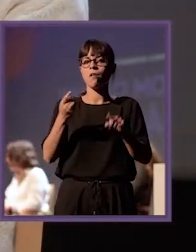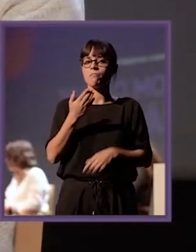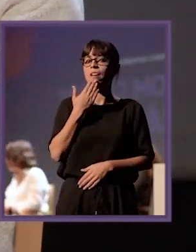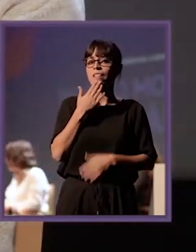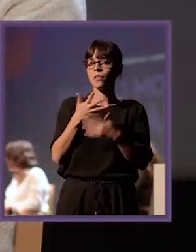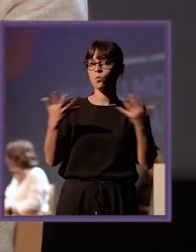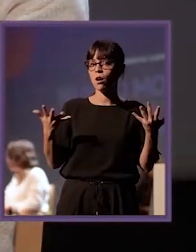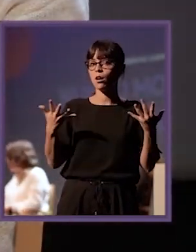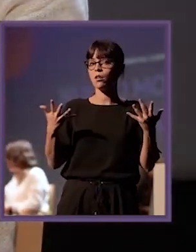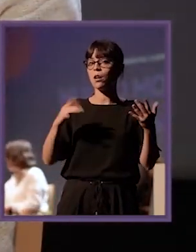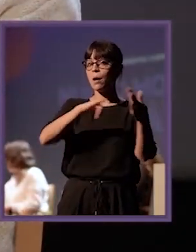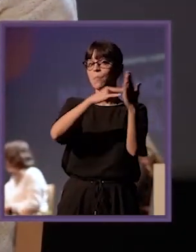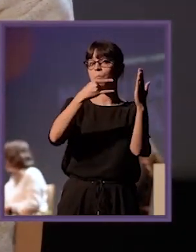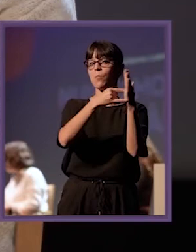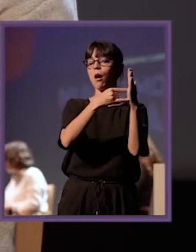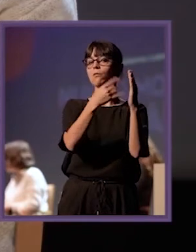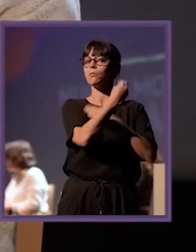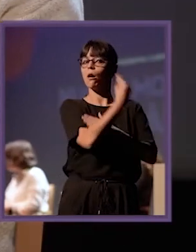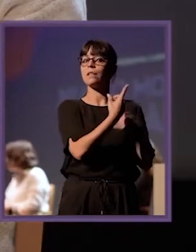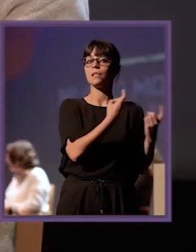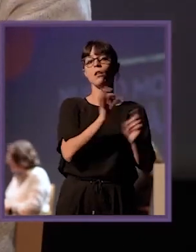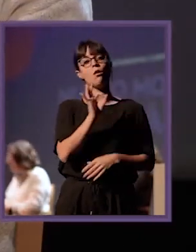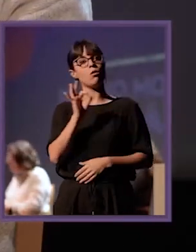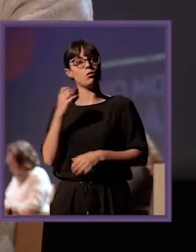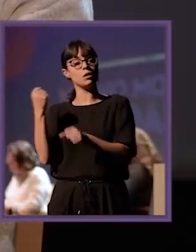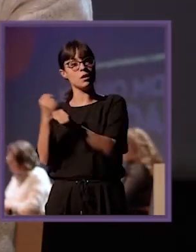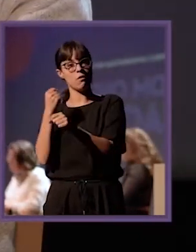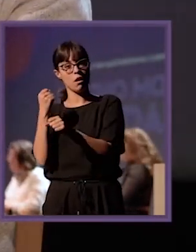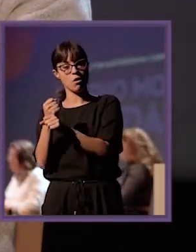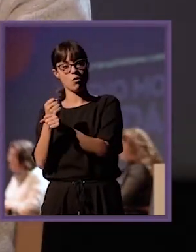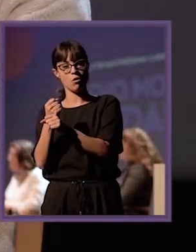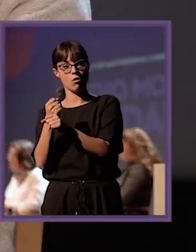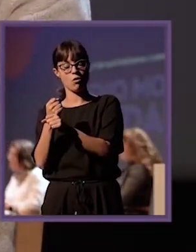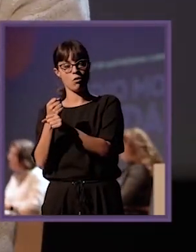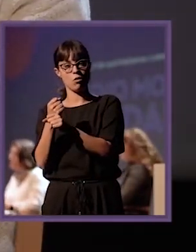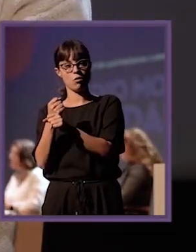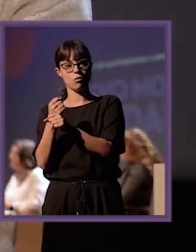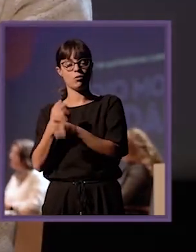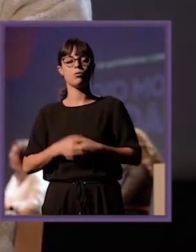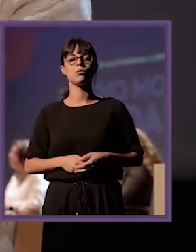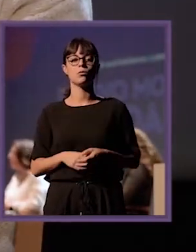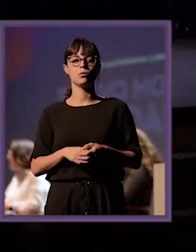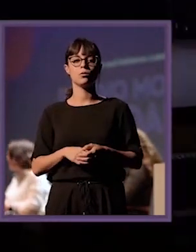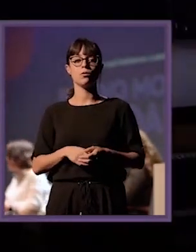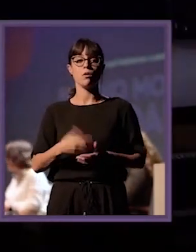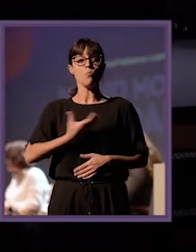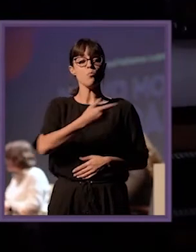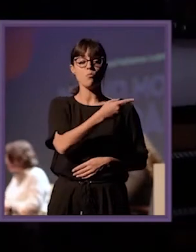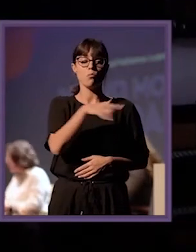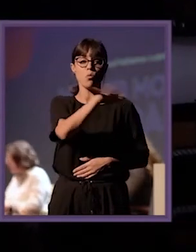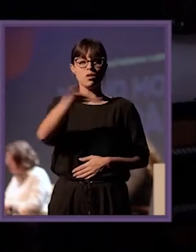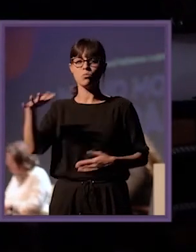del Canarias Te Cuida o estemos empleados y empleadas en el Canarias Te Cuida. De ahí que nuestra visión va mucho más allá de